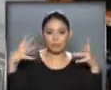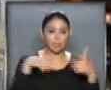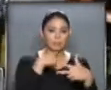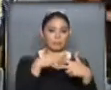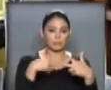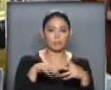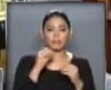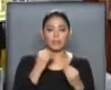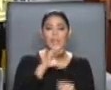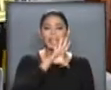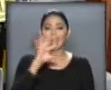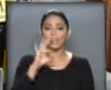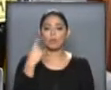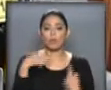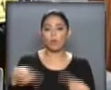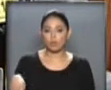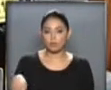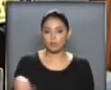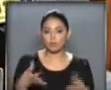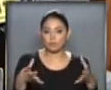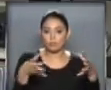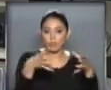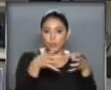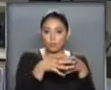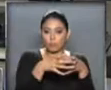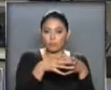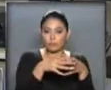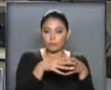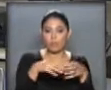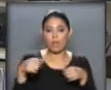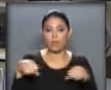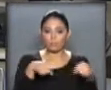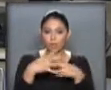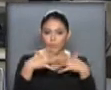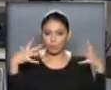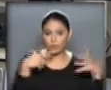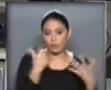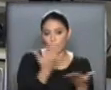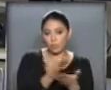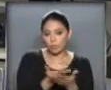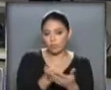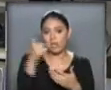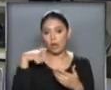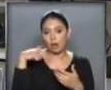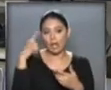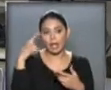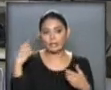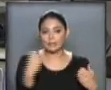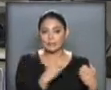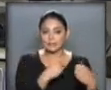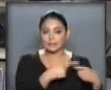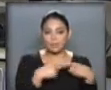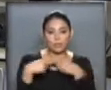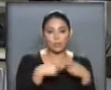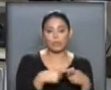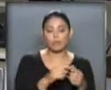acotarlo a 500 productos en el caso de los hipermercados, que ellos ya han hecho su propuesta, y de hecho se está charlando y negociando con las grandes industrias